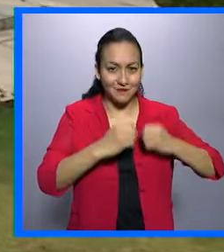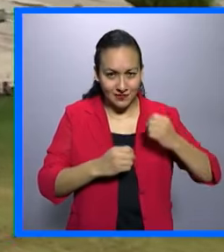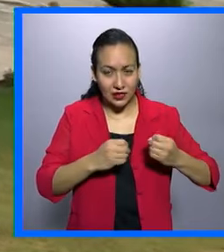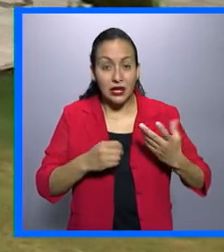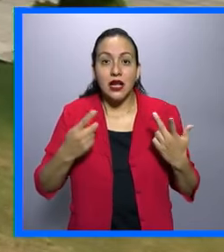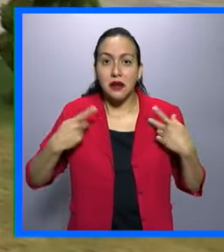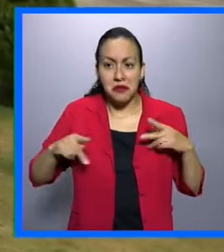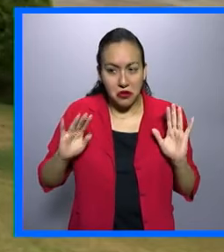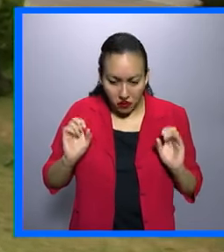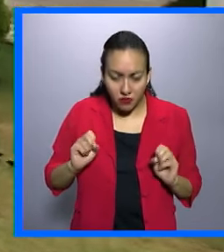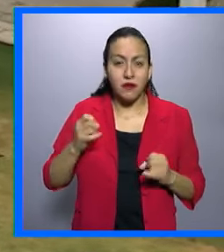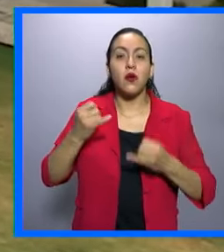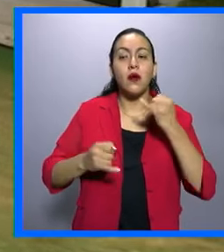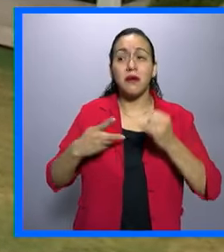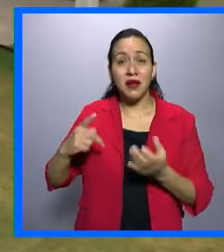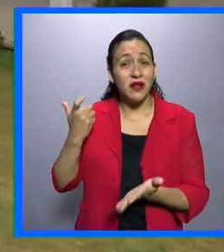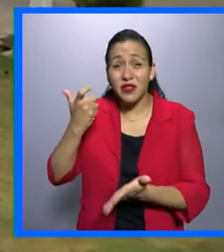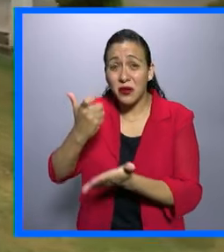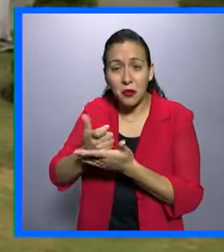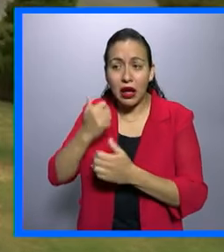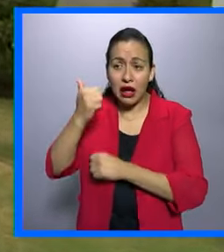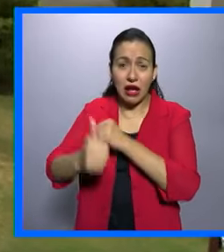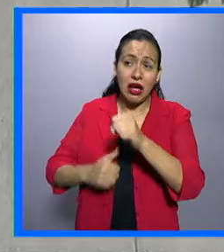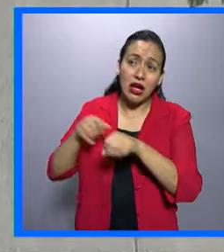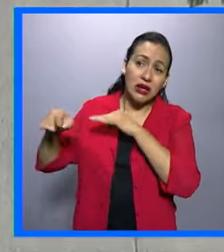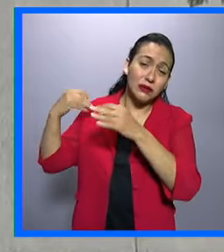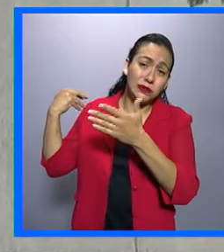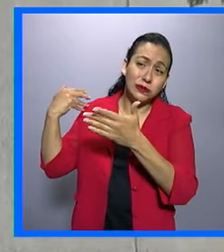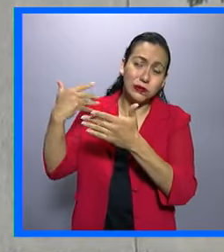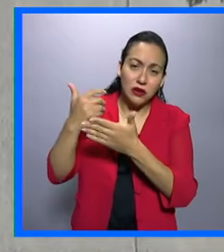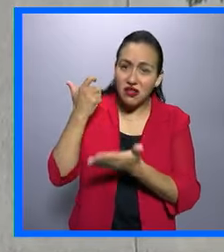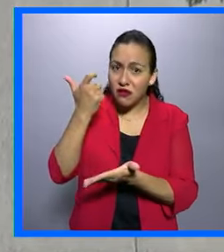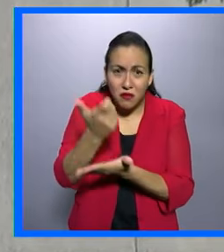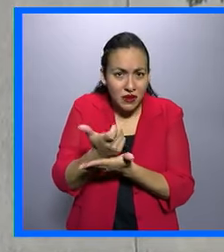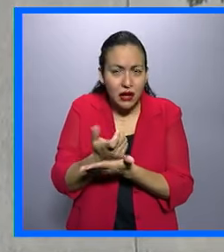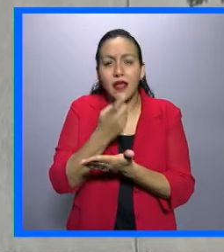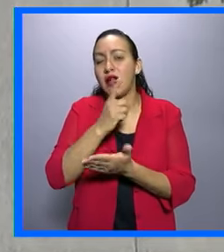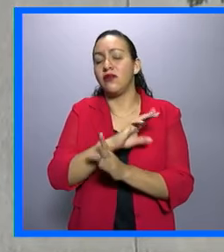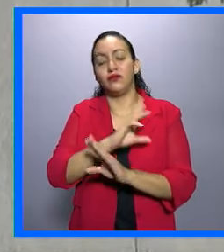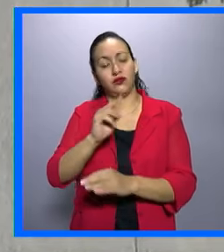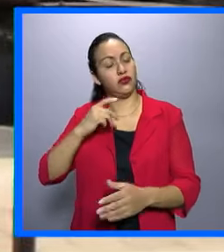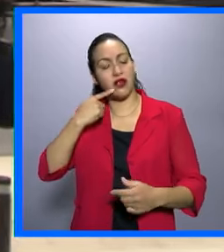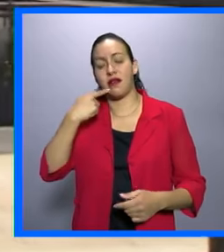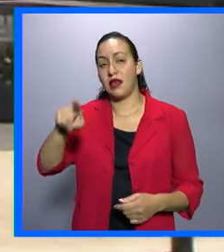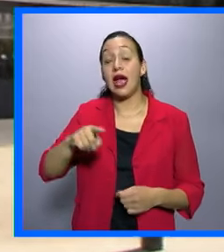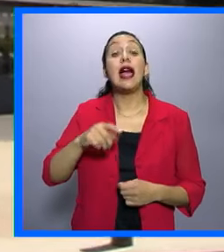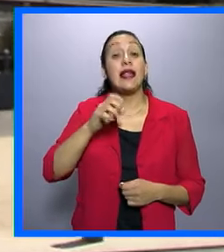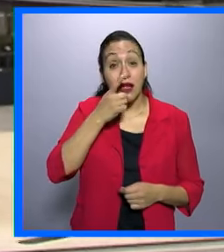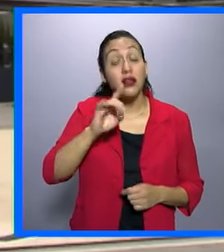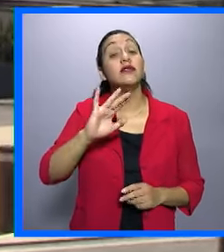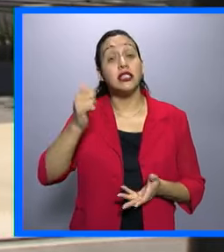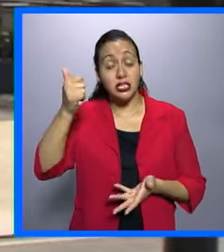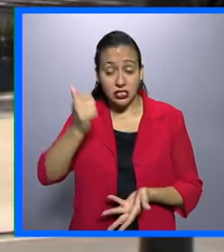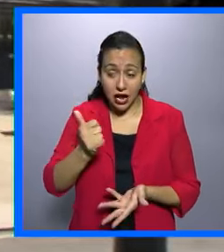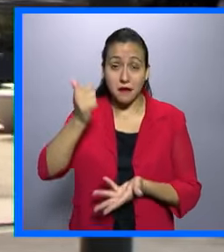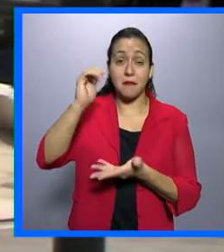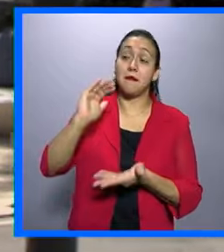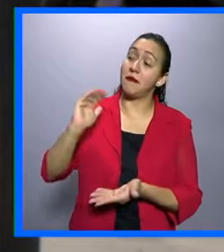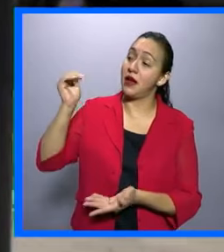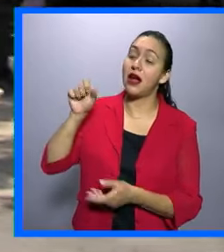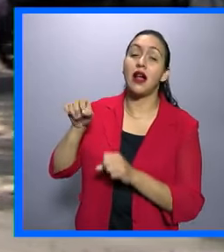de indemnizaciones, el órgano de administración judicial les informó que ya solicitó una ampliación presupuestal a